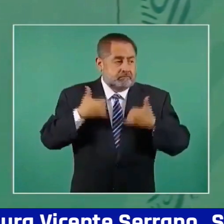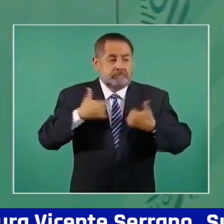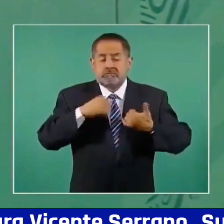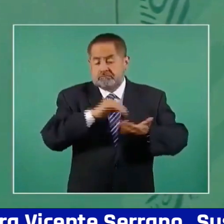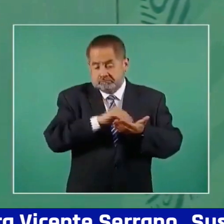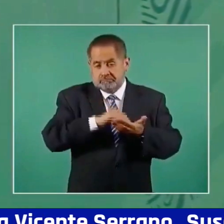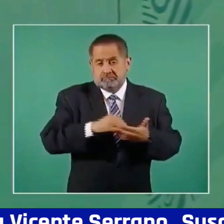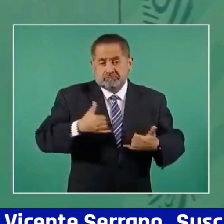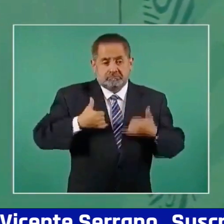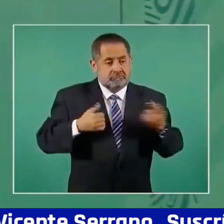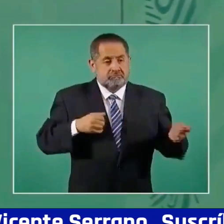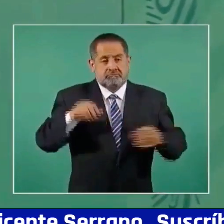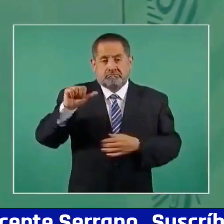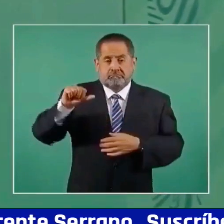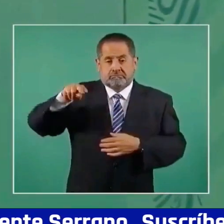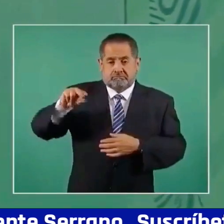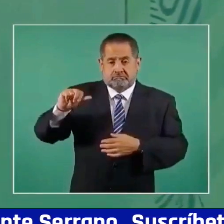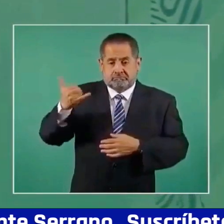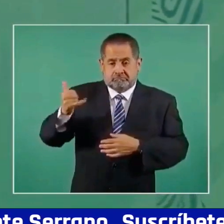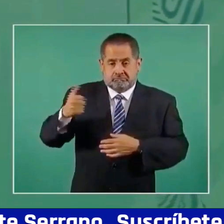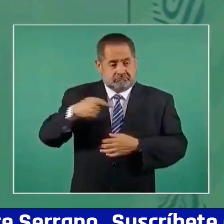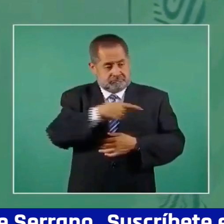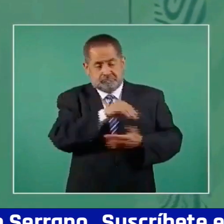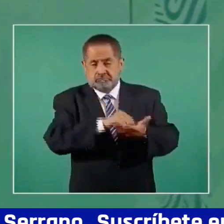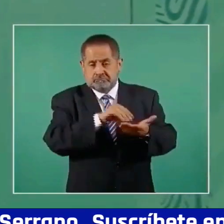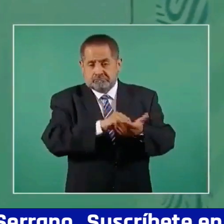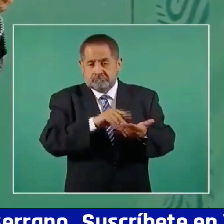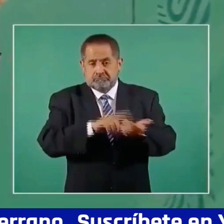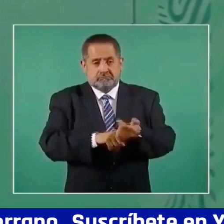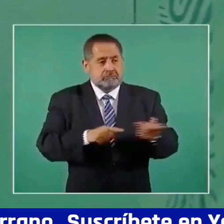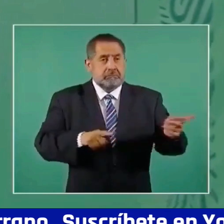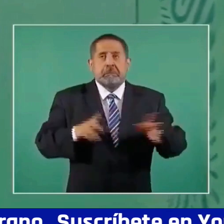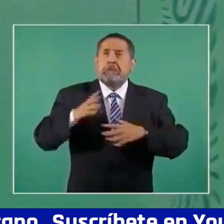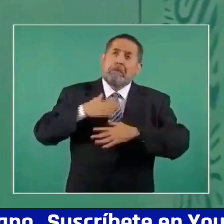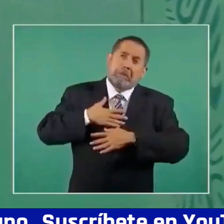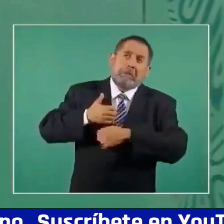todavía, Anaya, ¿no? Víctima,